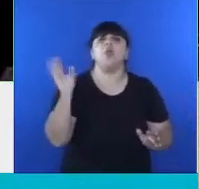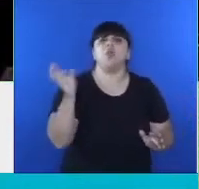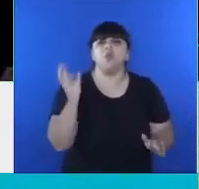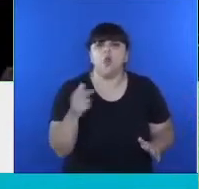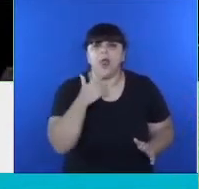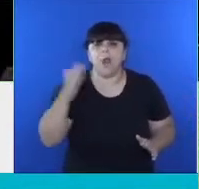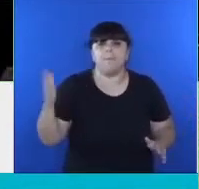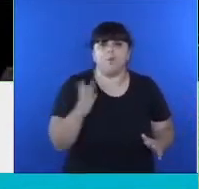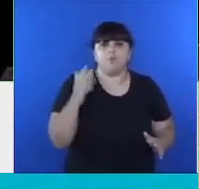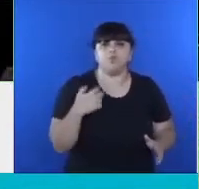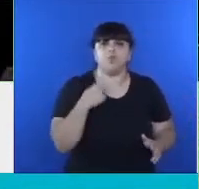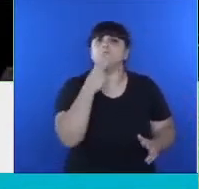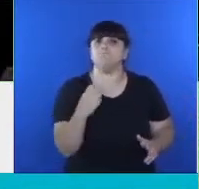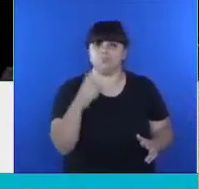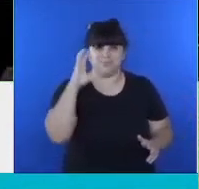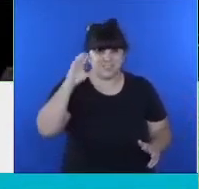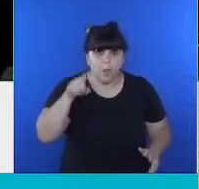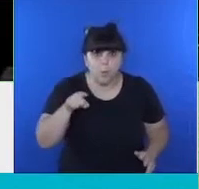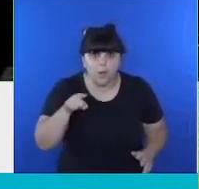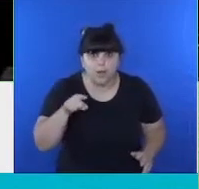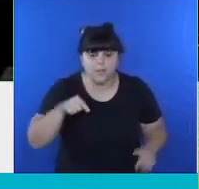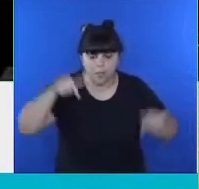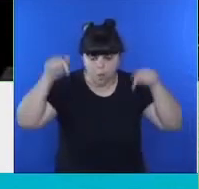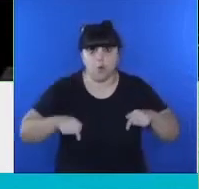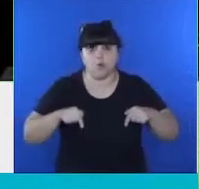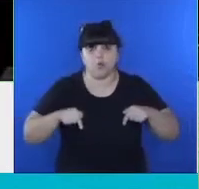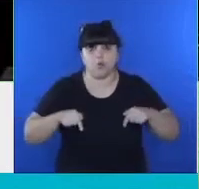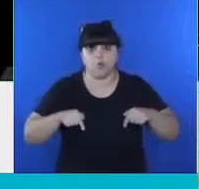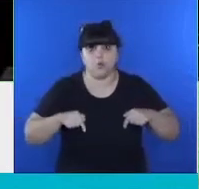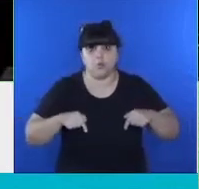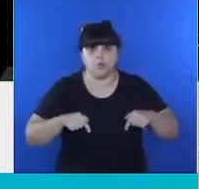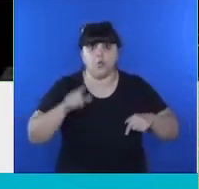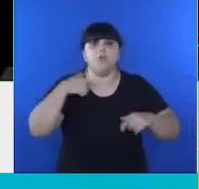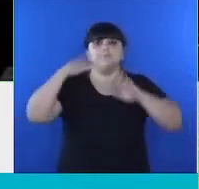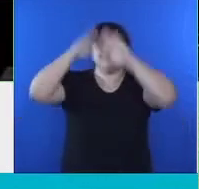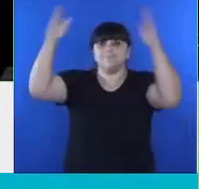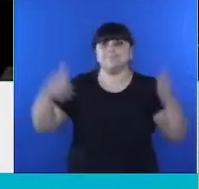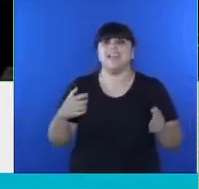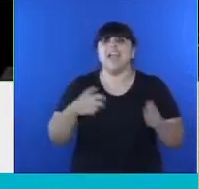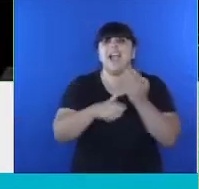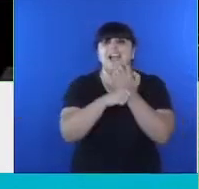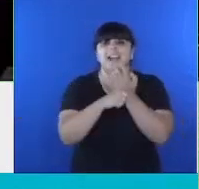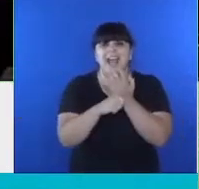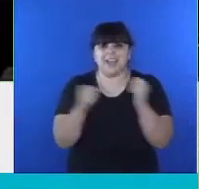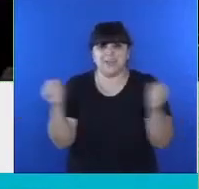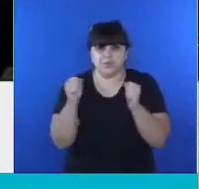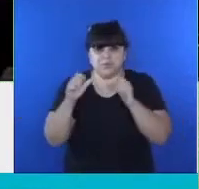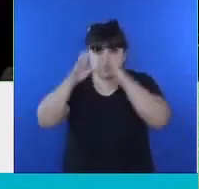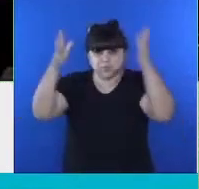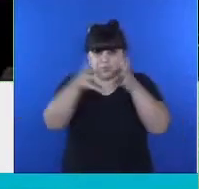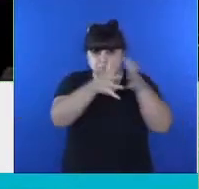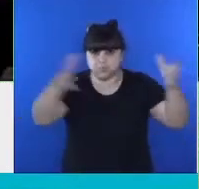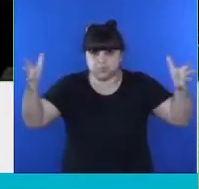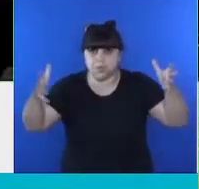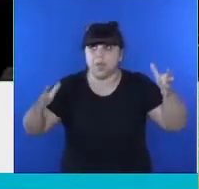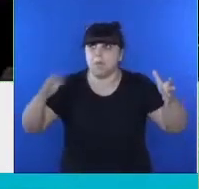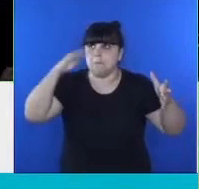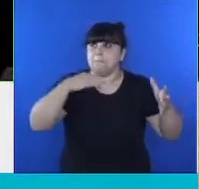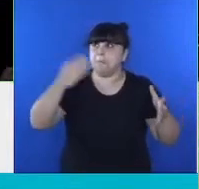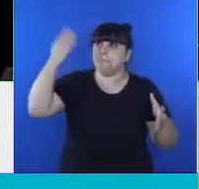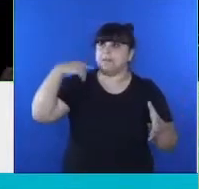la producción de energía? Hoy, un frigorífico que el mes pasado